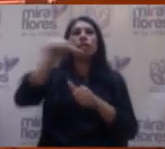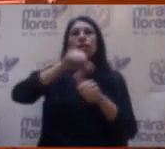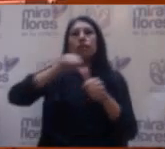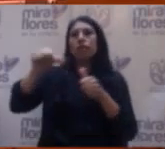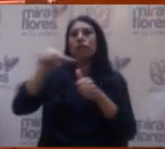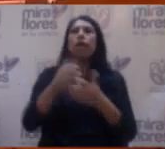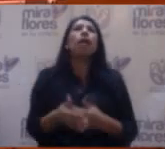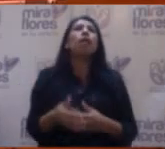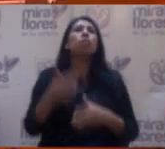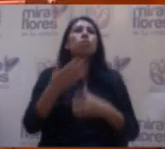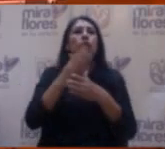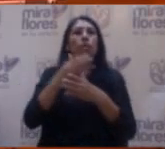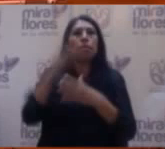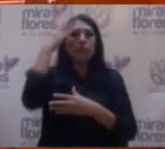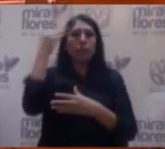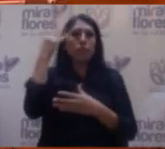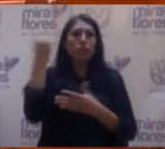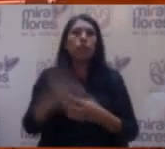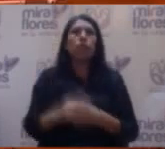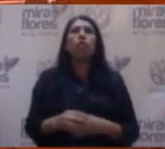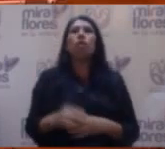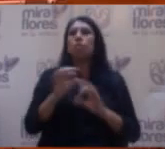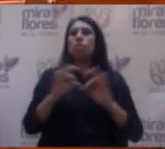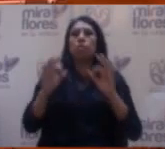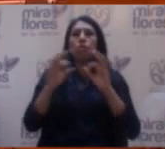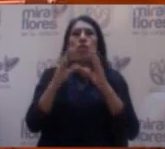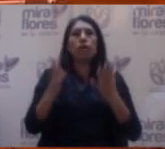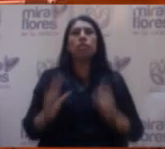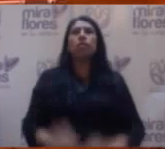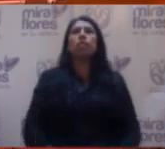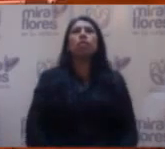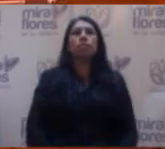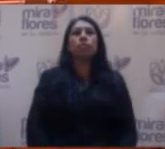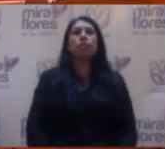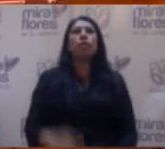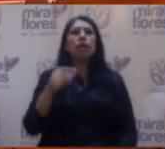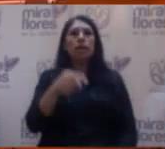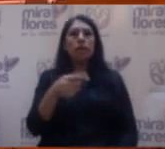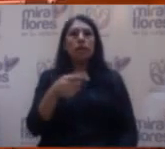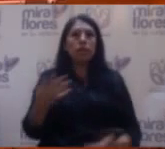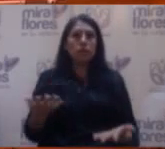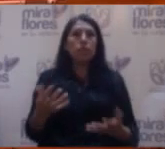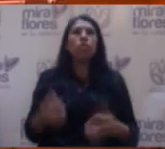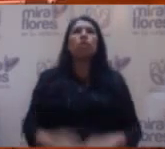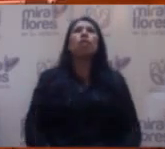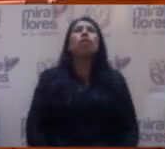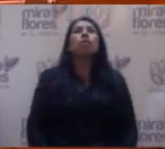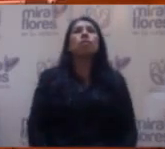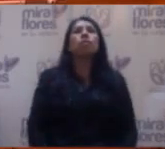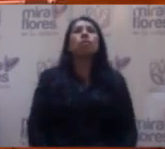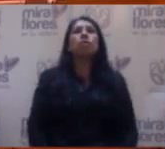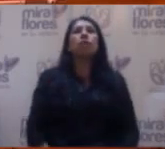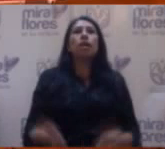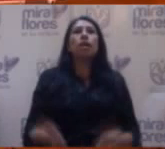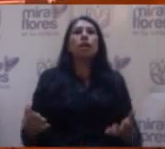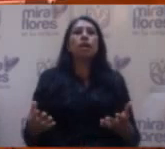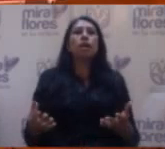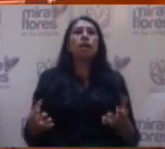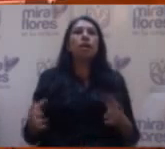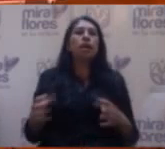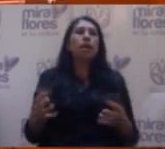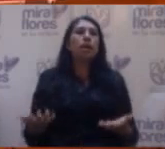días en Puebla ha sido realmente muy valioso. Esto nos posiciona una vez más como